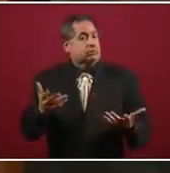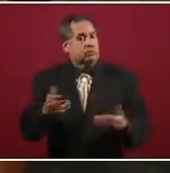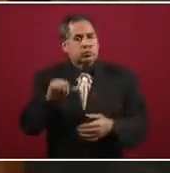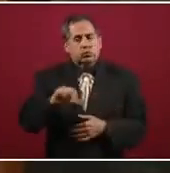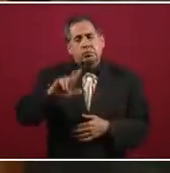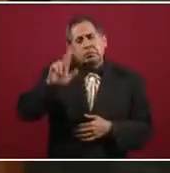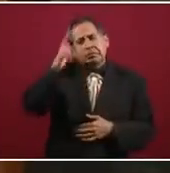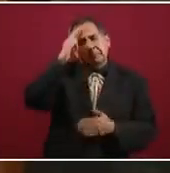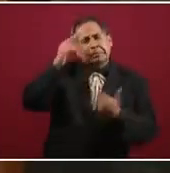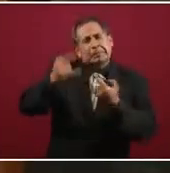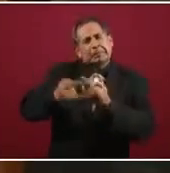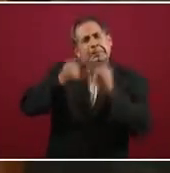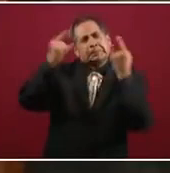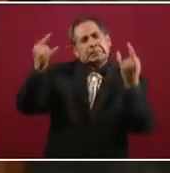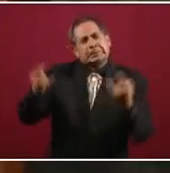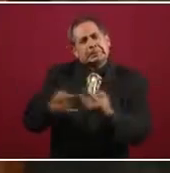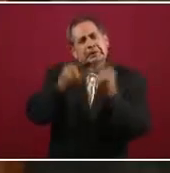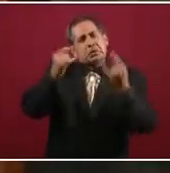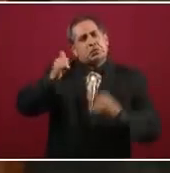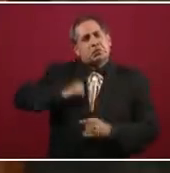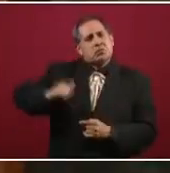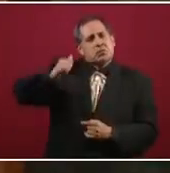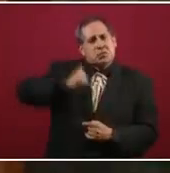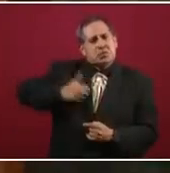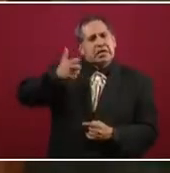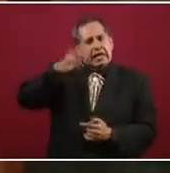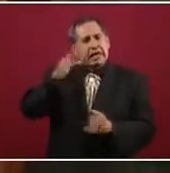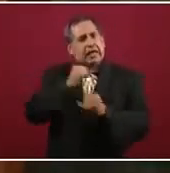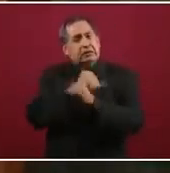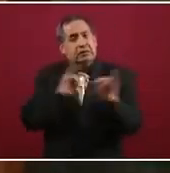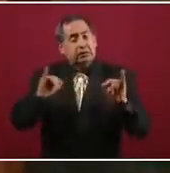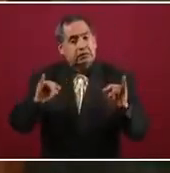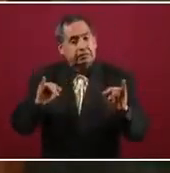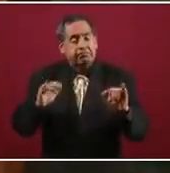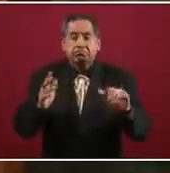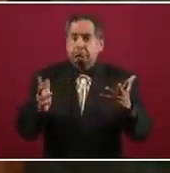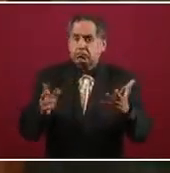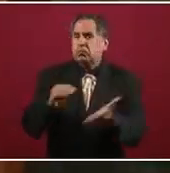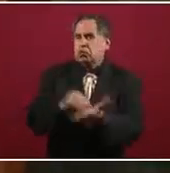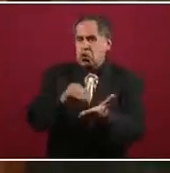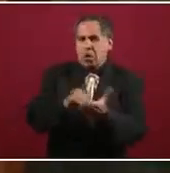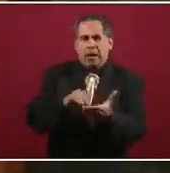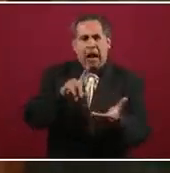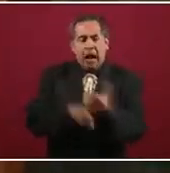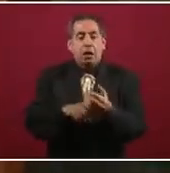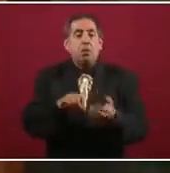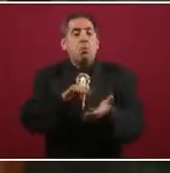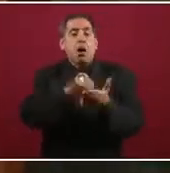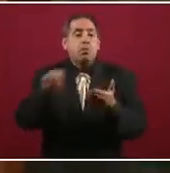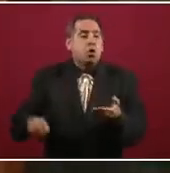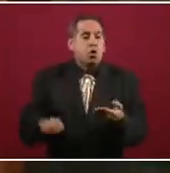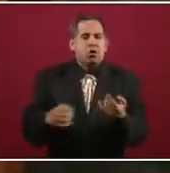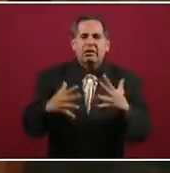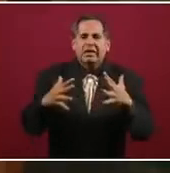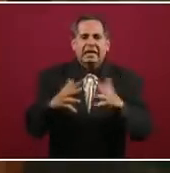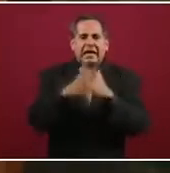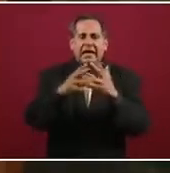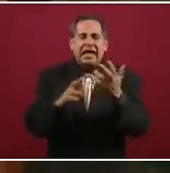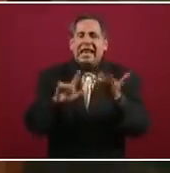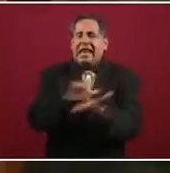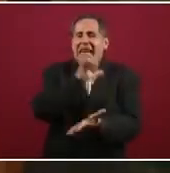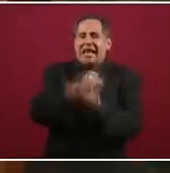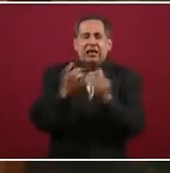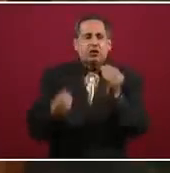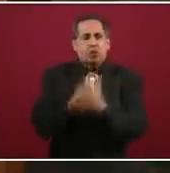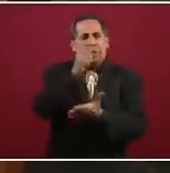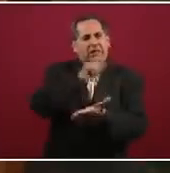diversos episodios de la lucha por la independencia, existen mucho más, como la Guerra de Reforma o la Revolución